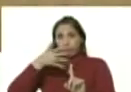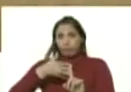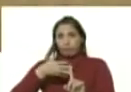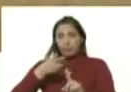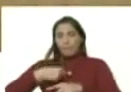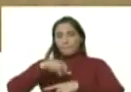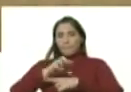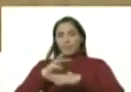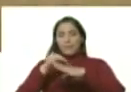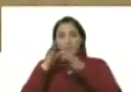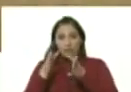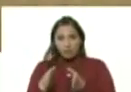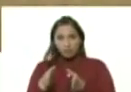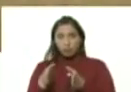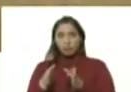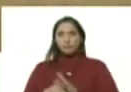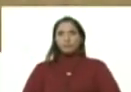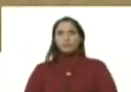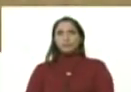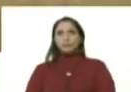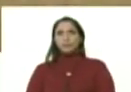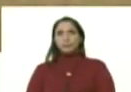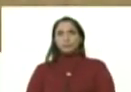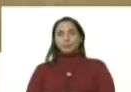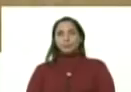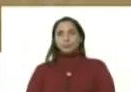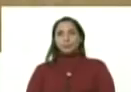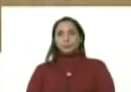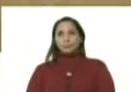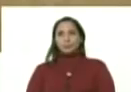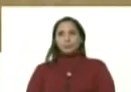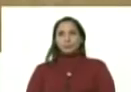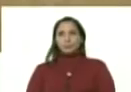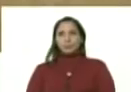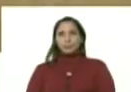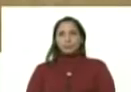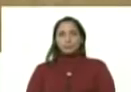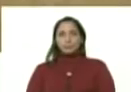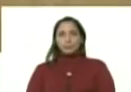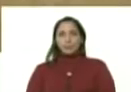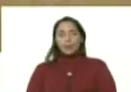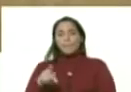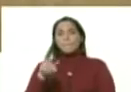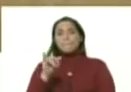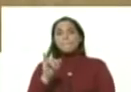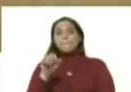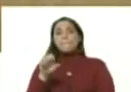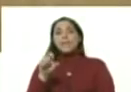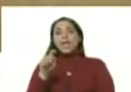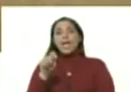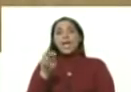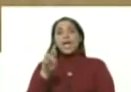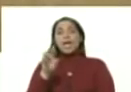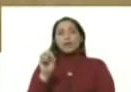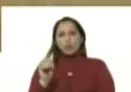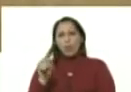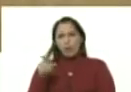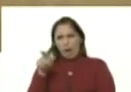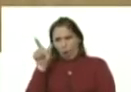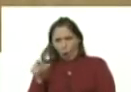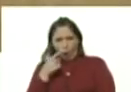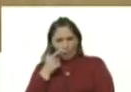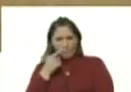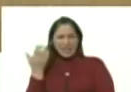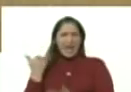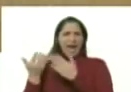ministro Augusto Conte, el consejero diplomático del primer ministro, Pietro Benassi. Él estuvo en Caracas hace